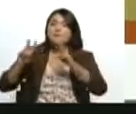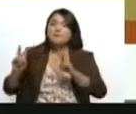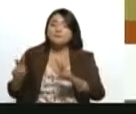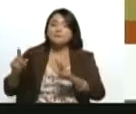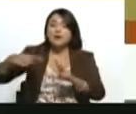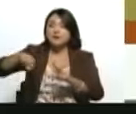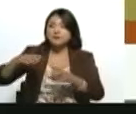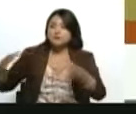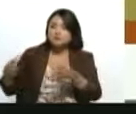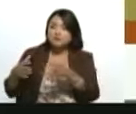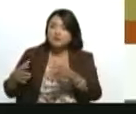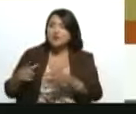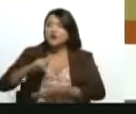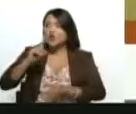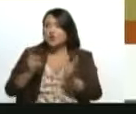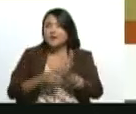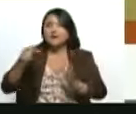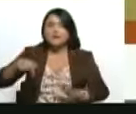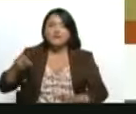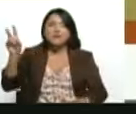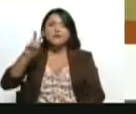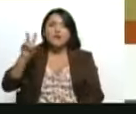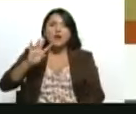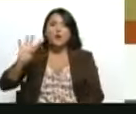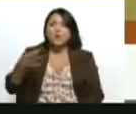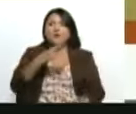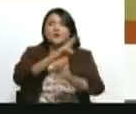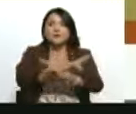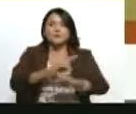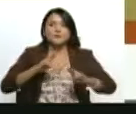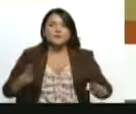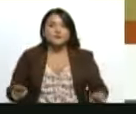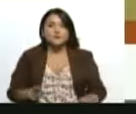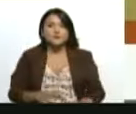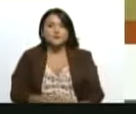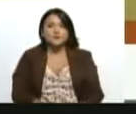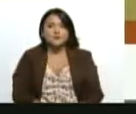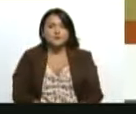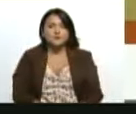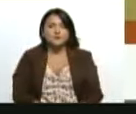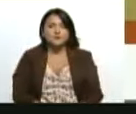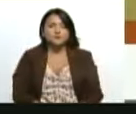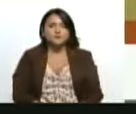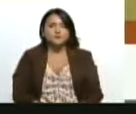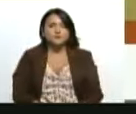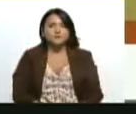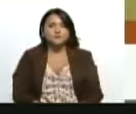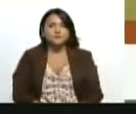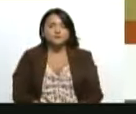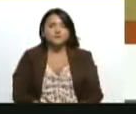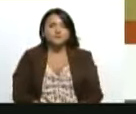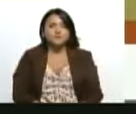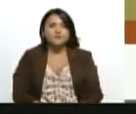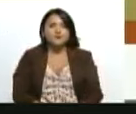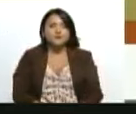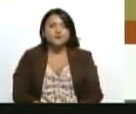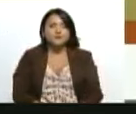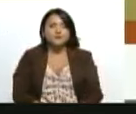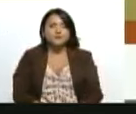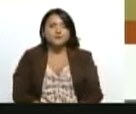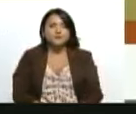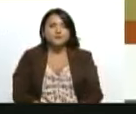que aplicaban aquí en Venezuela, en la Cuarta República, el concepto de paz era la paz de